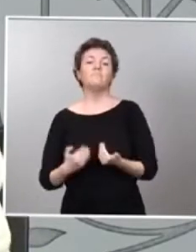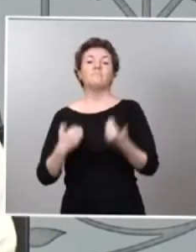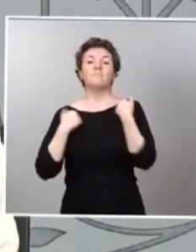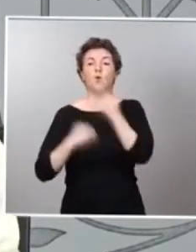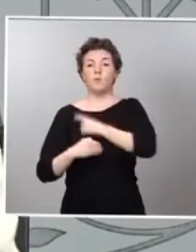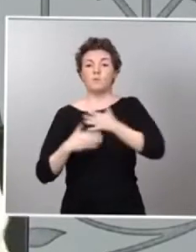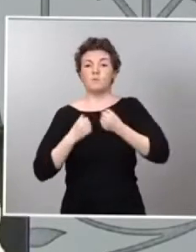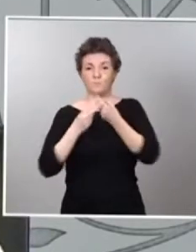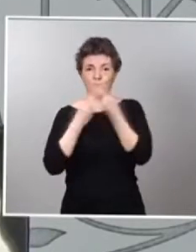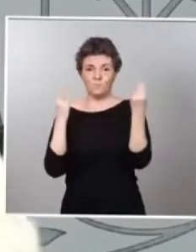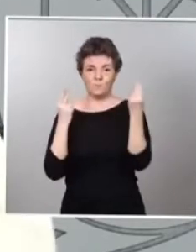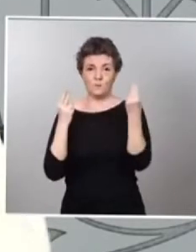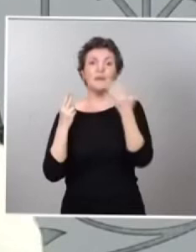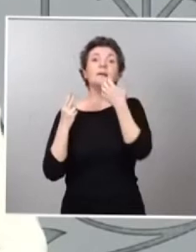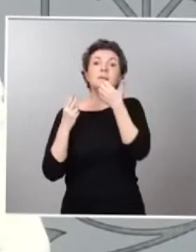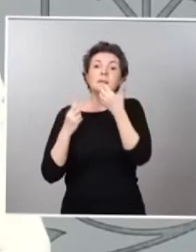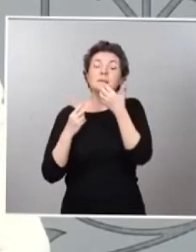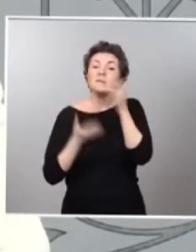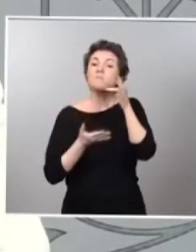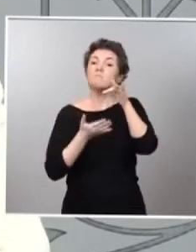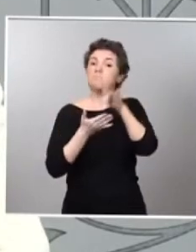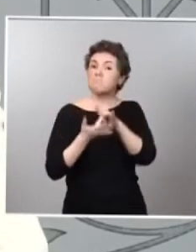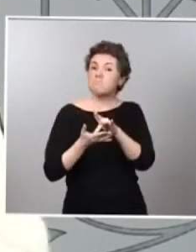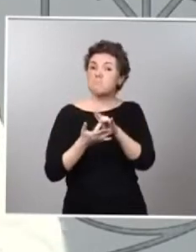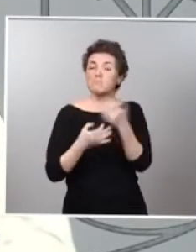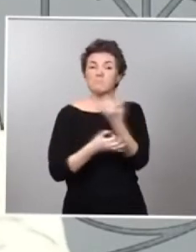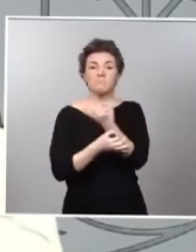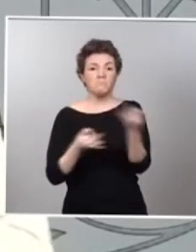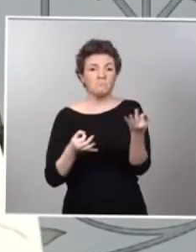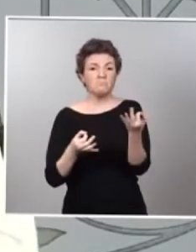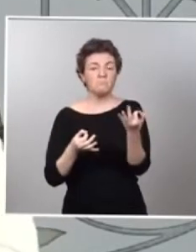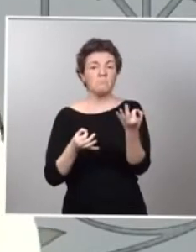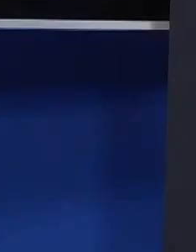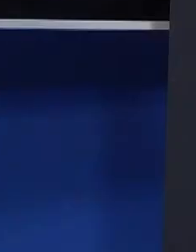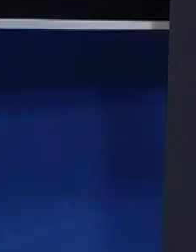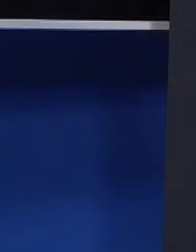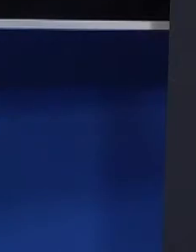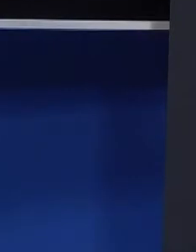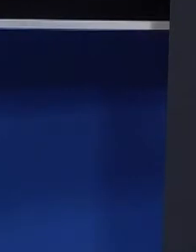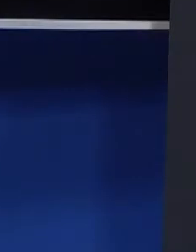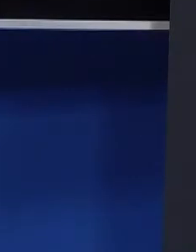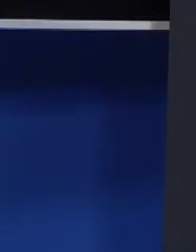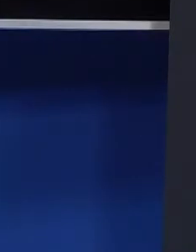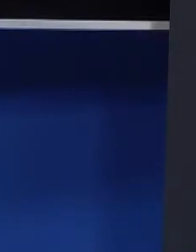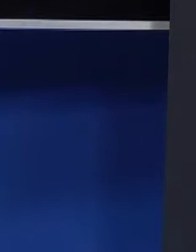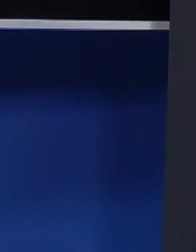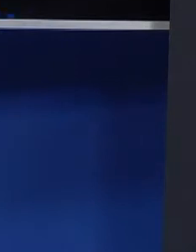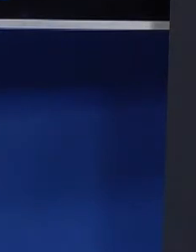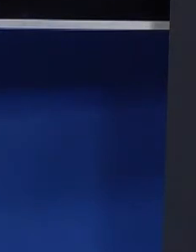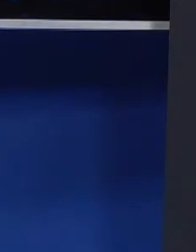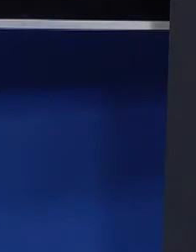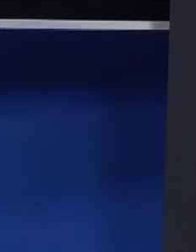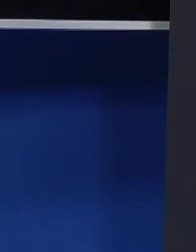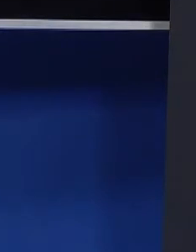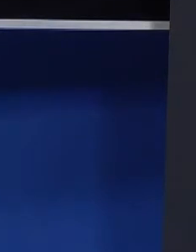si es así ya está en la fecha digamos adecuada y conveniente para realizarlo nos jugamos a continuación de las ayudas